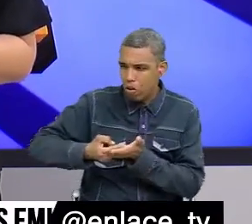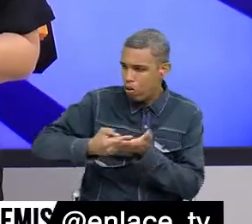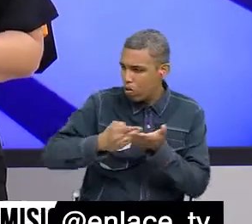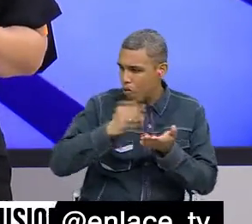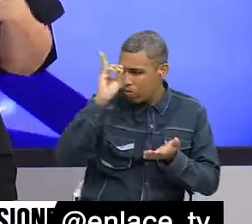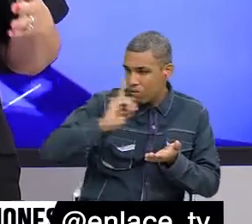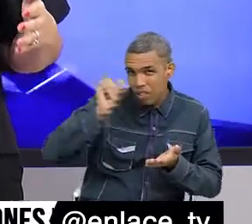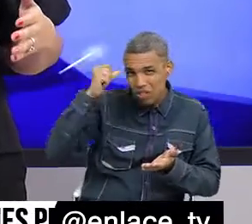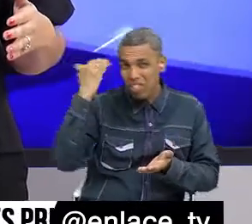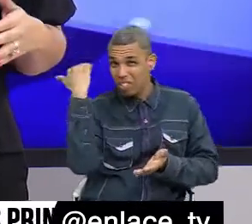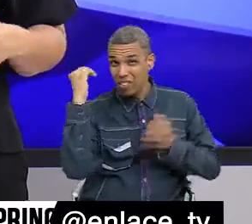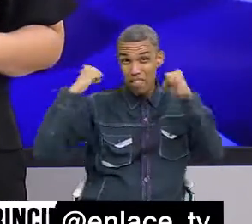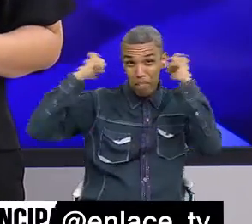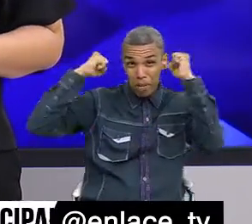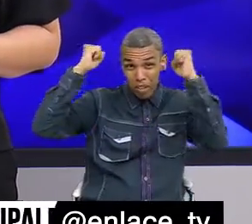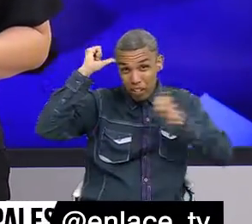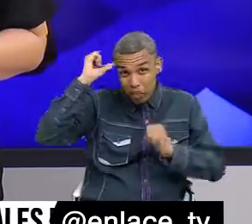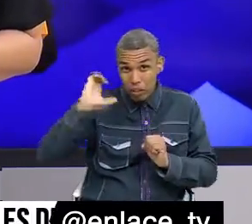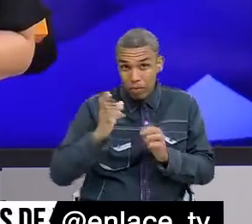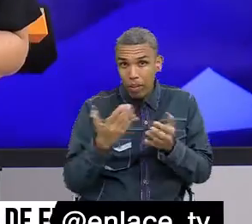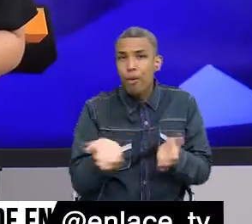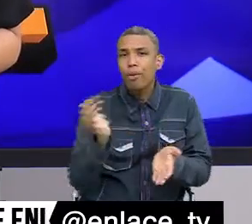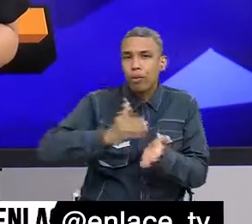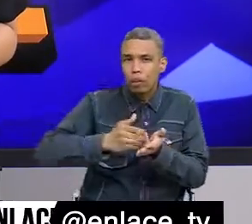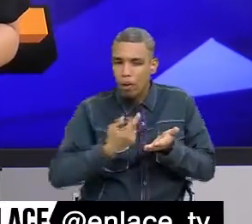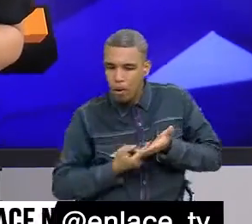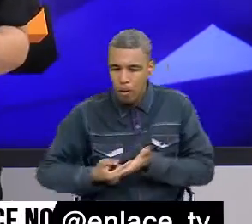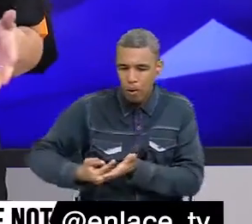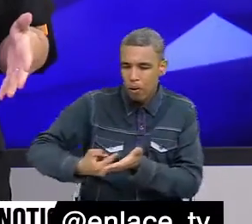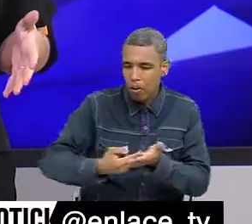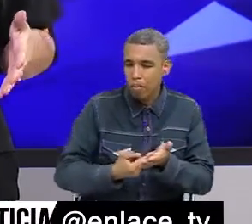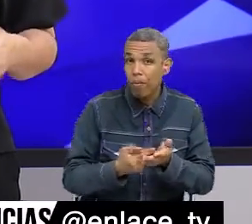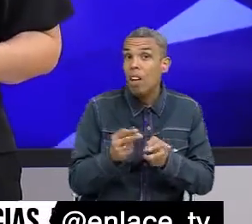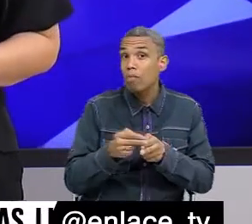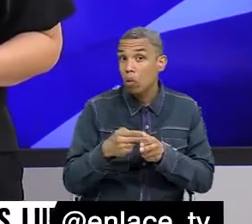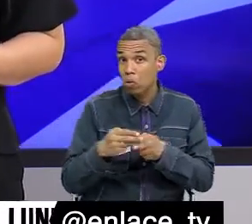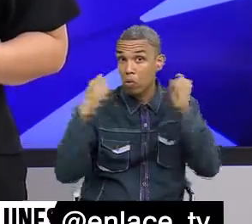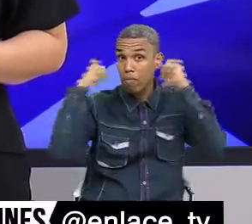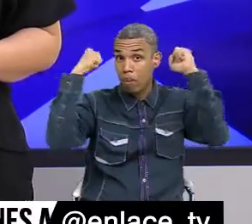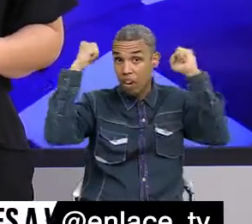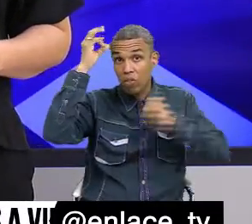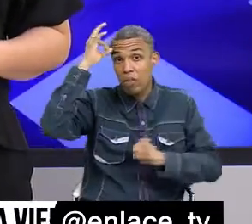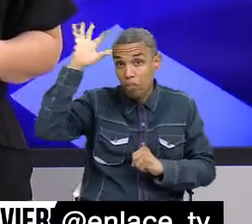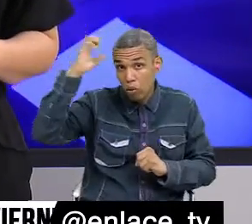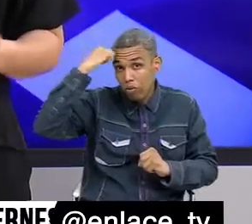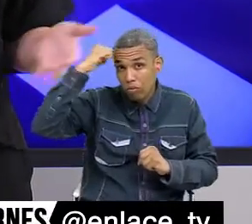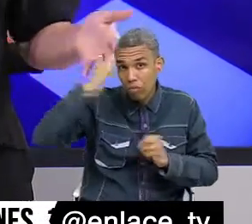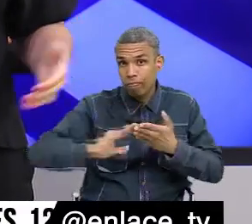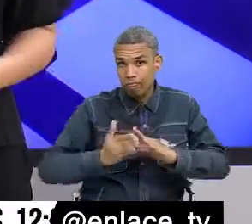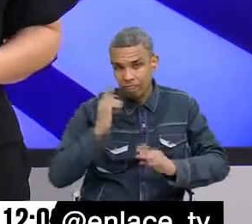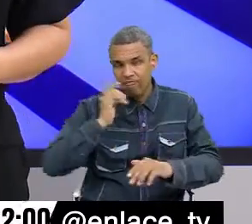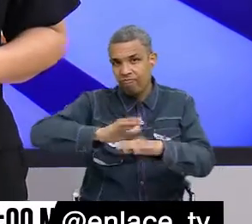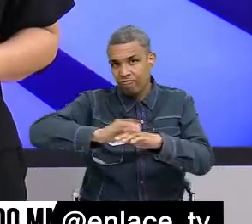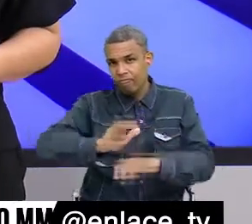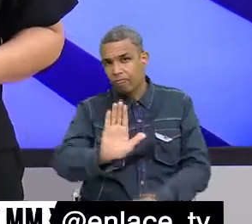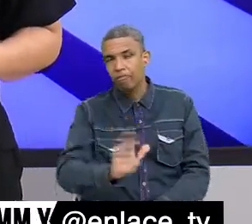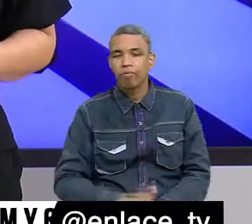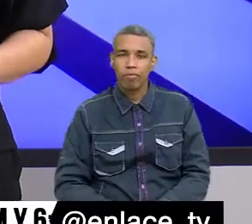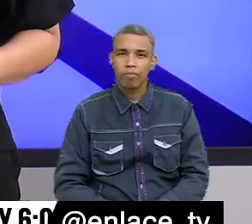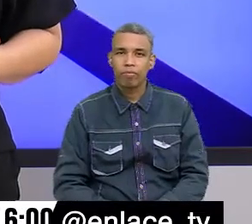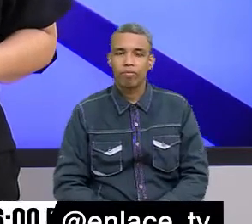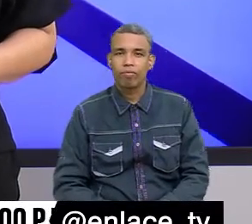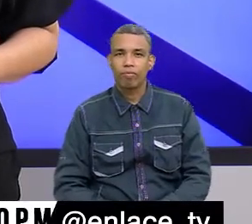FECODE, en esta zona del país se realizaría un paro indefinido. Estas y otras informaciones en la presente emisión. Bienvenidos a Enlace Noticias, lo